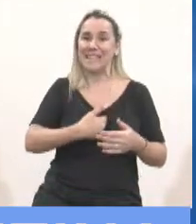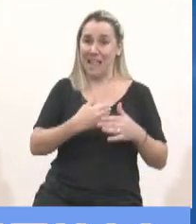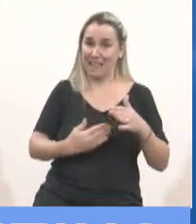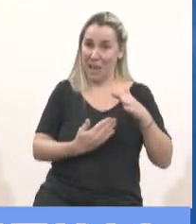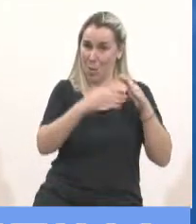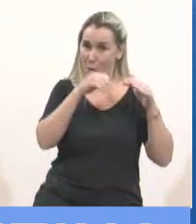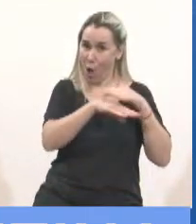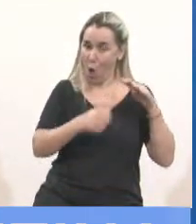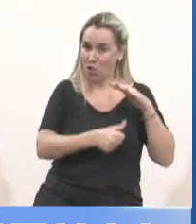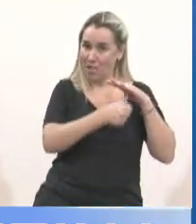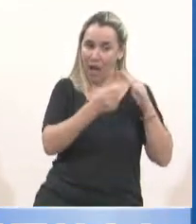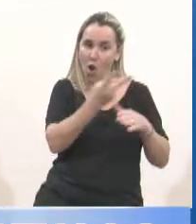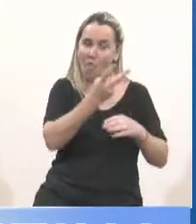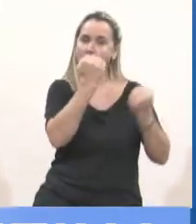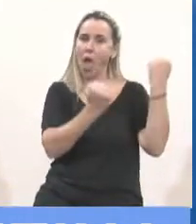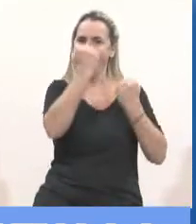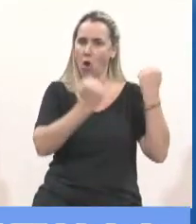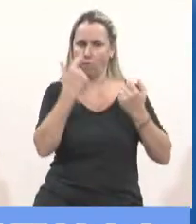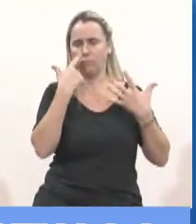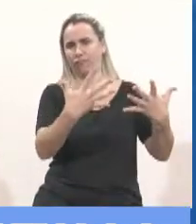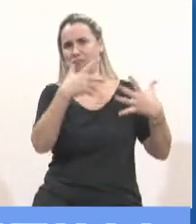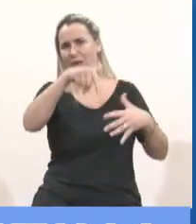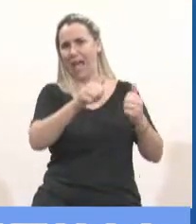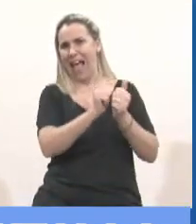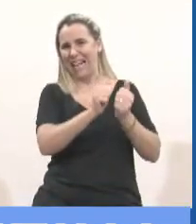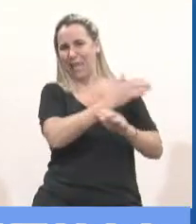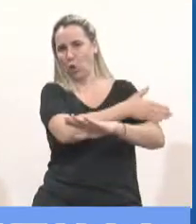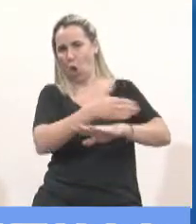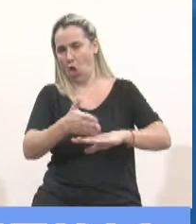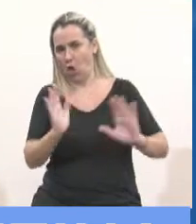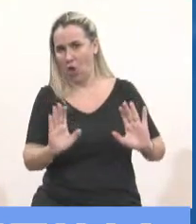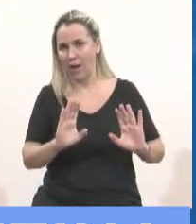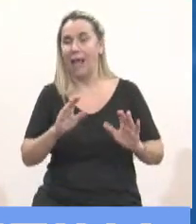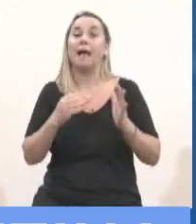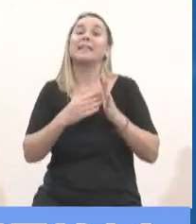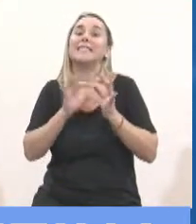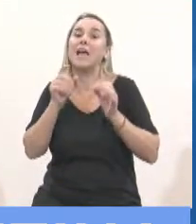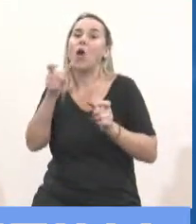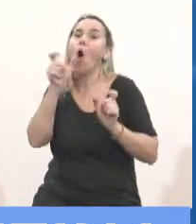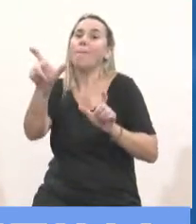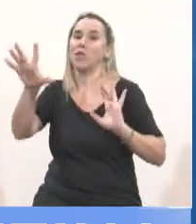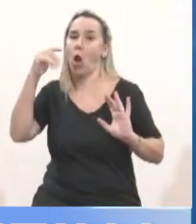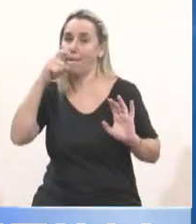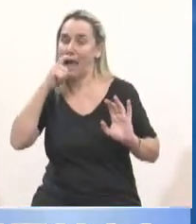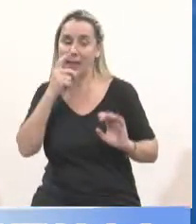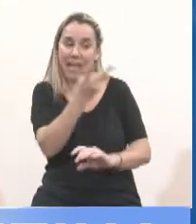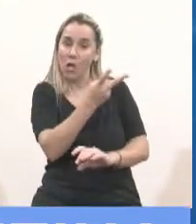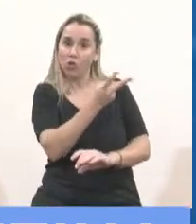Stusenegger. Los dos economistas más brillantes que tenía la historia según Macri. Esa